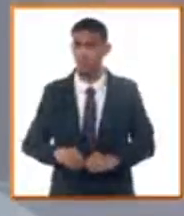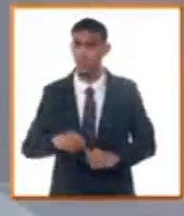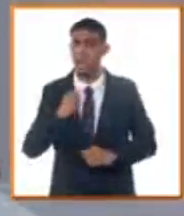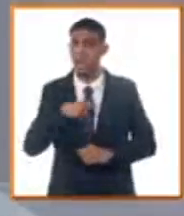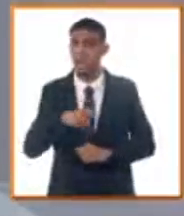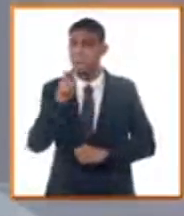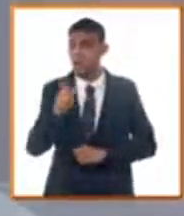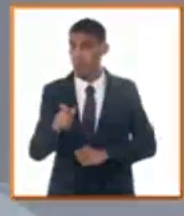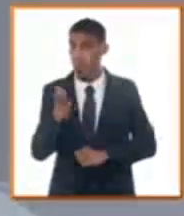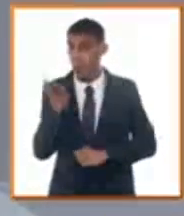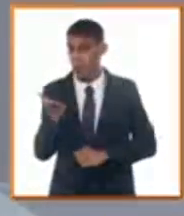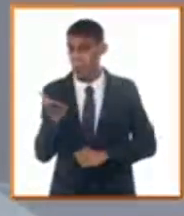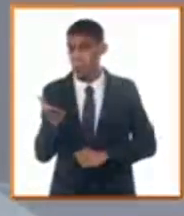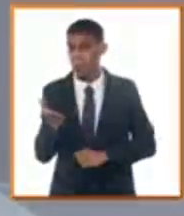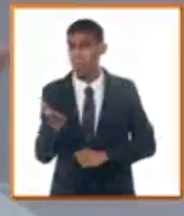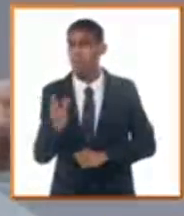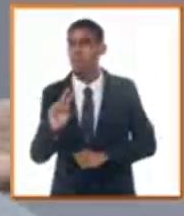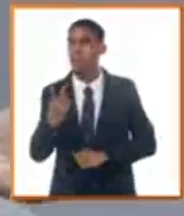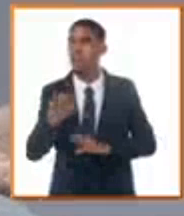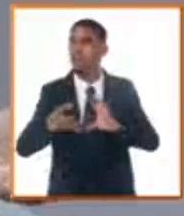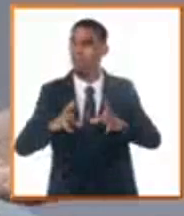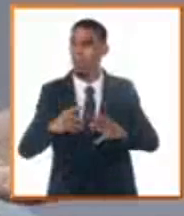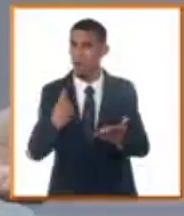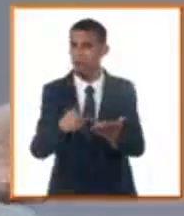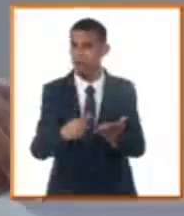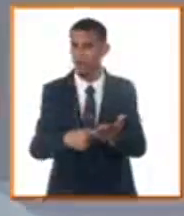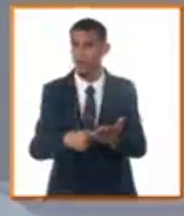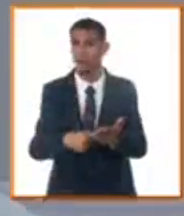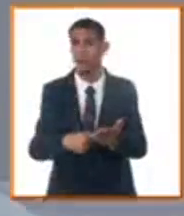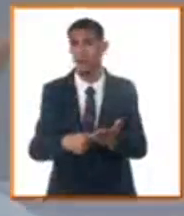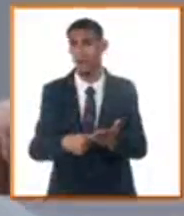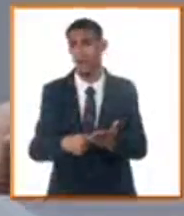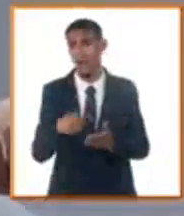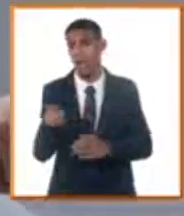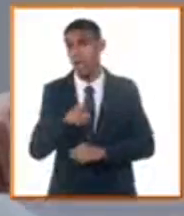acceder a las dos plataformas de pago. Es decir, cada uno tiene,